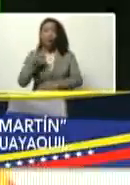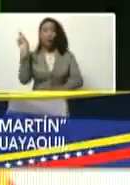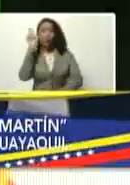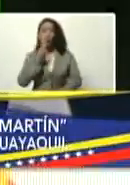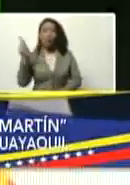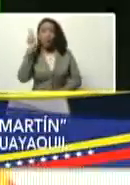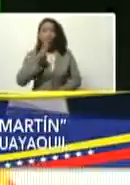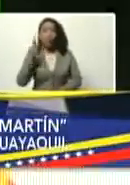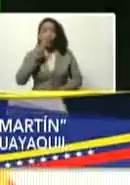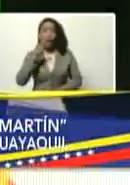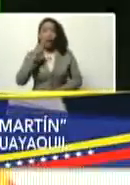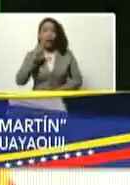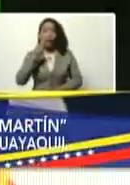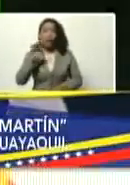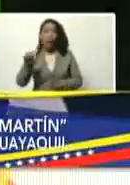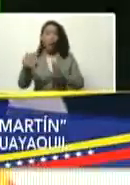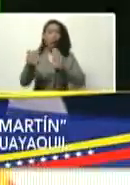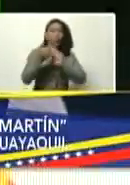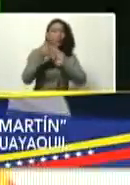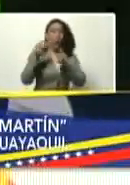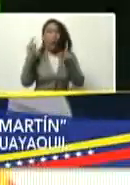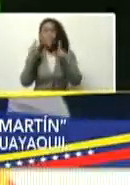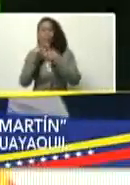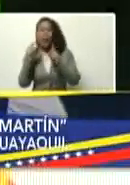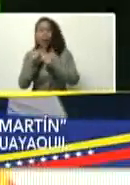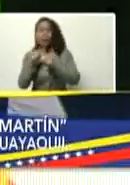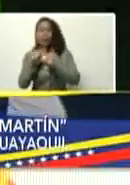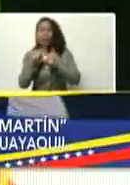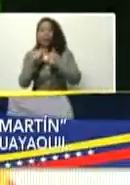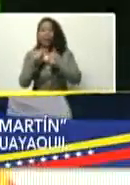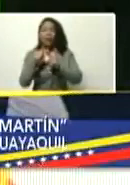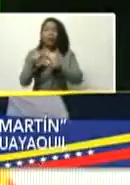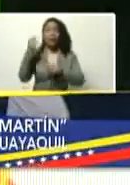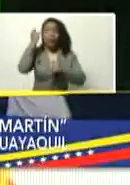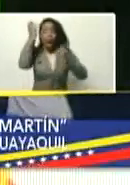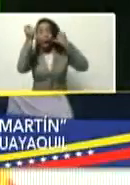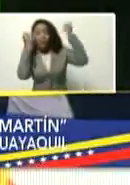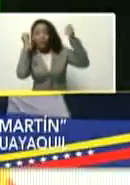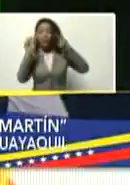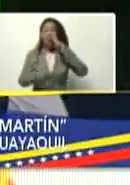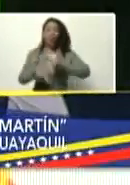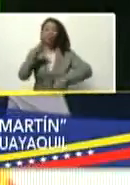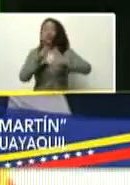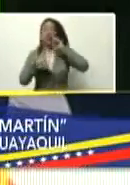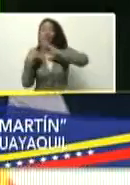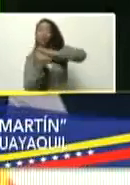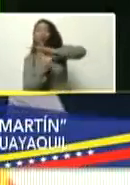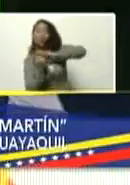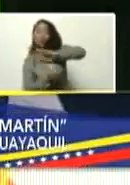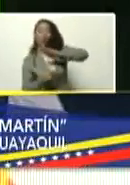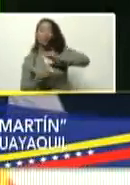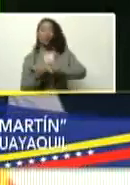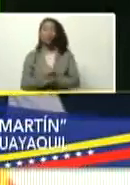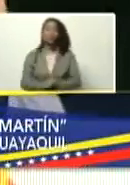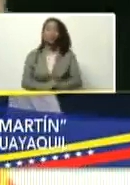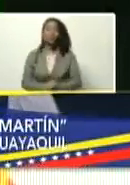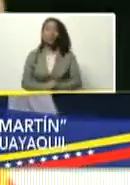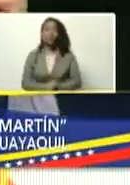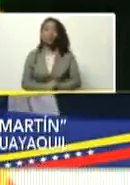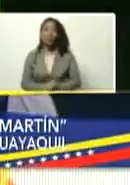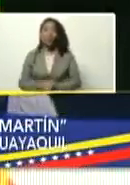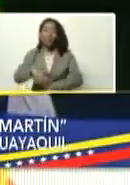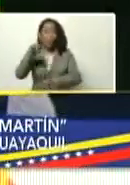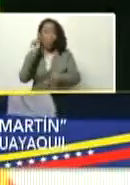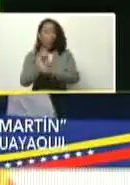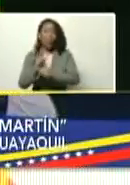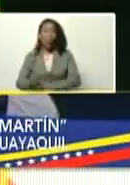utilización de la contradicción, la utilización dialéctica de la construcción como instrumento de construcción de lo